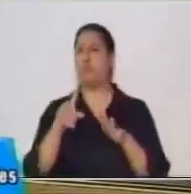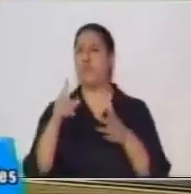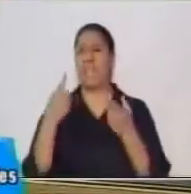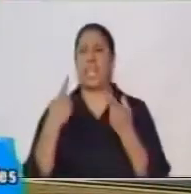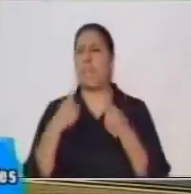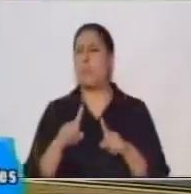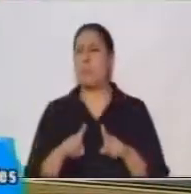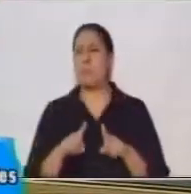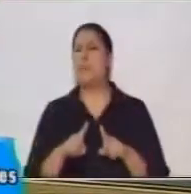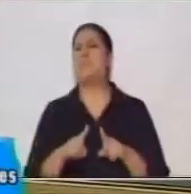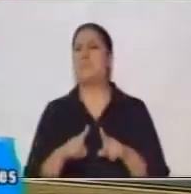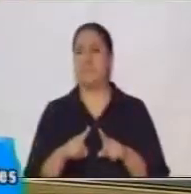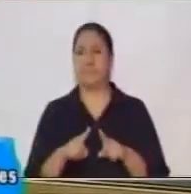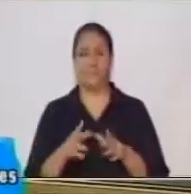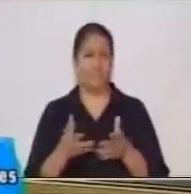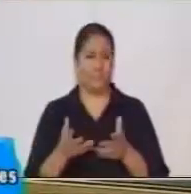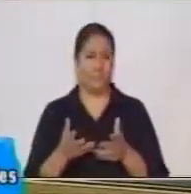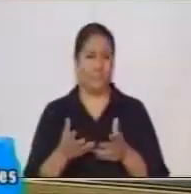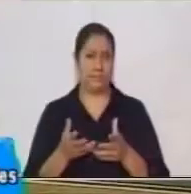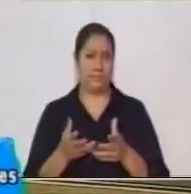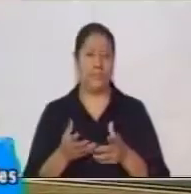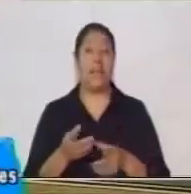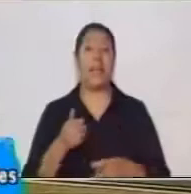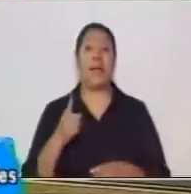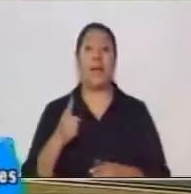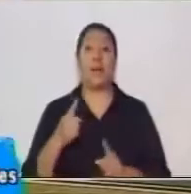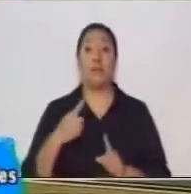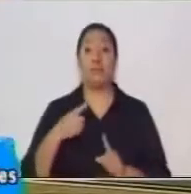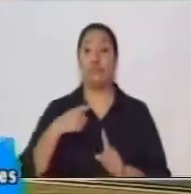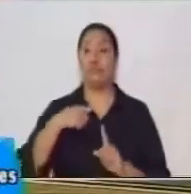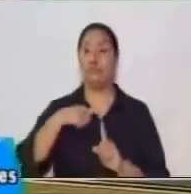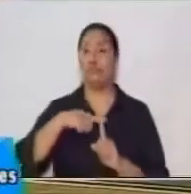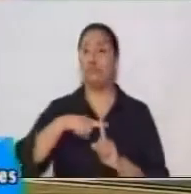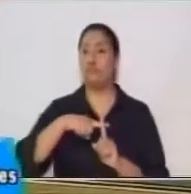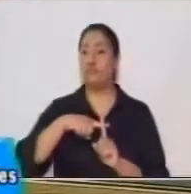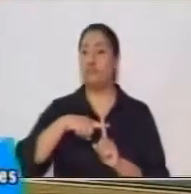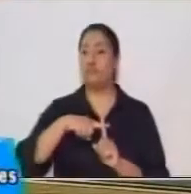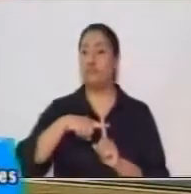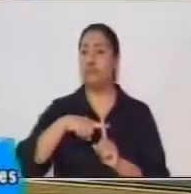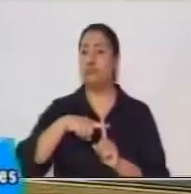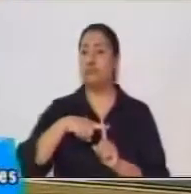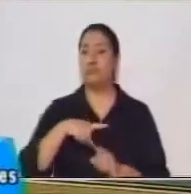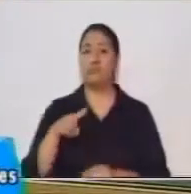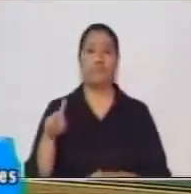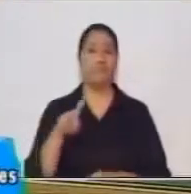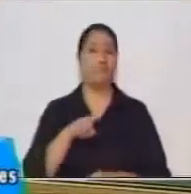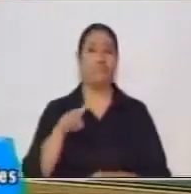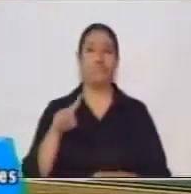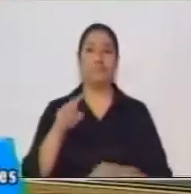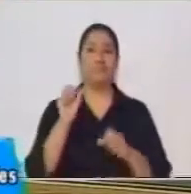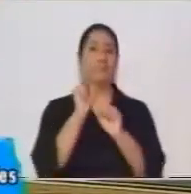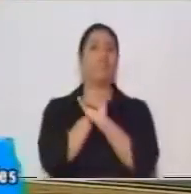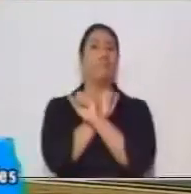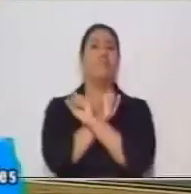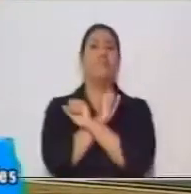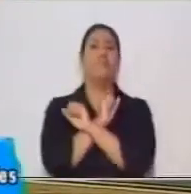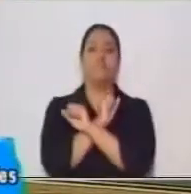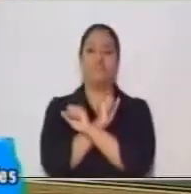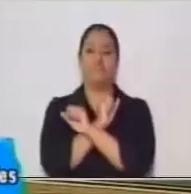acá? ¿Será una suma? No. Muy bien, es una multiplicación.